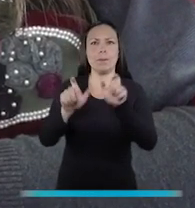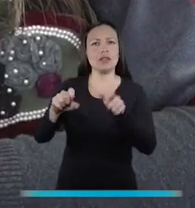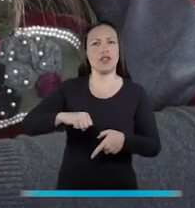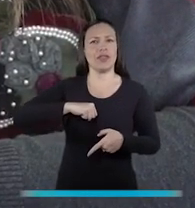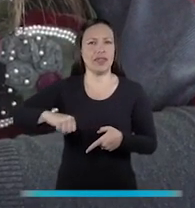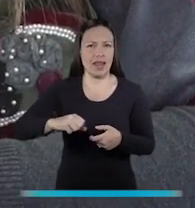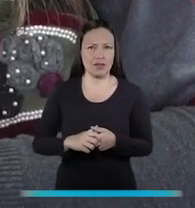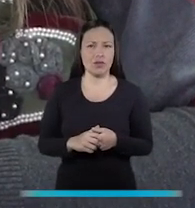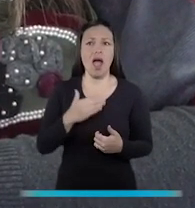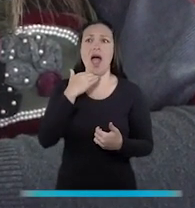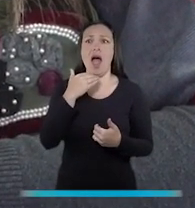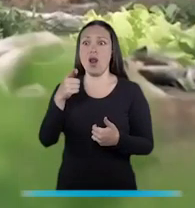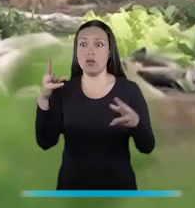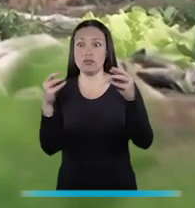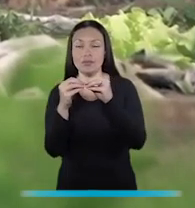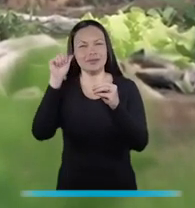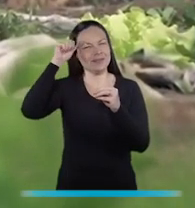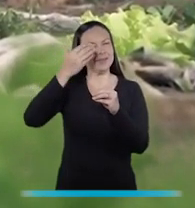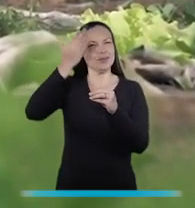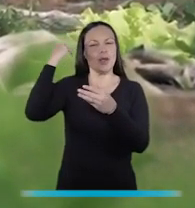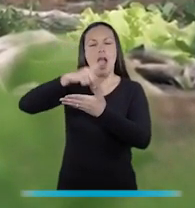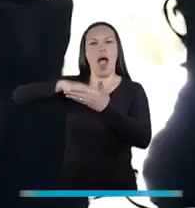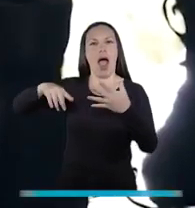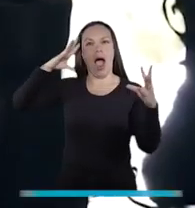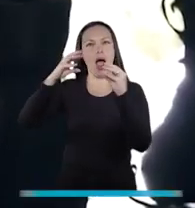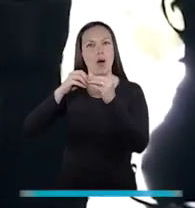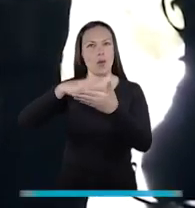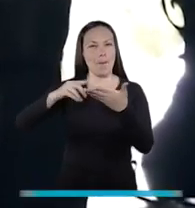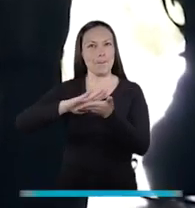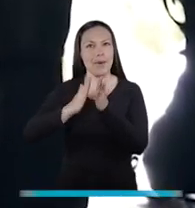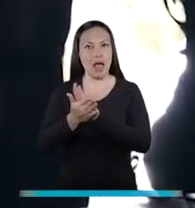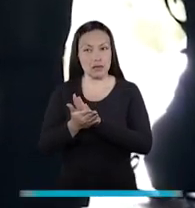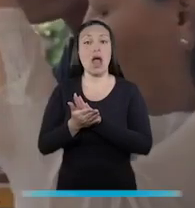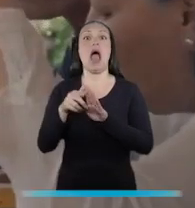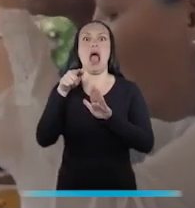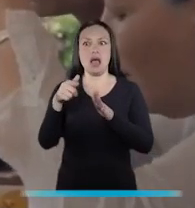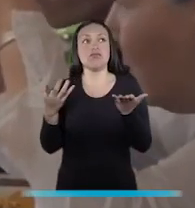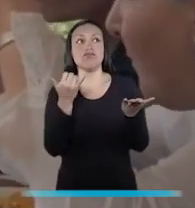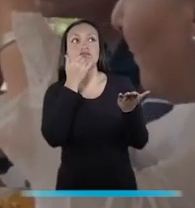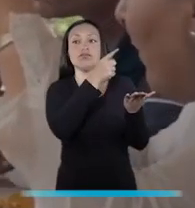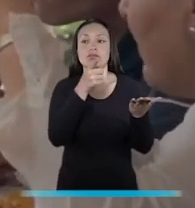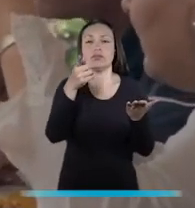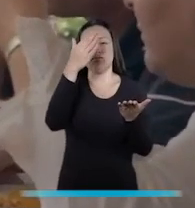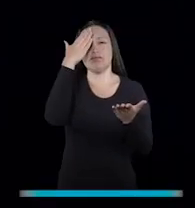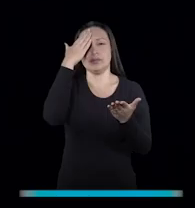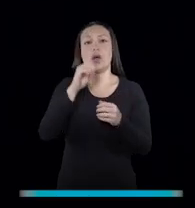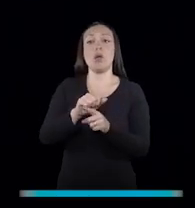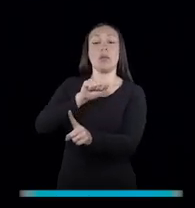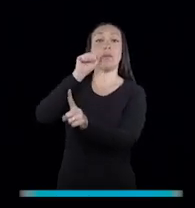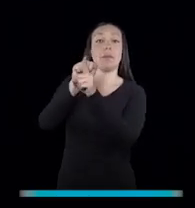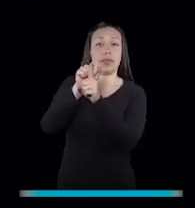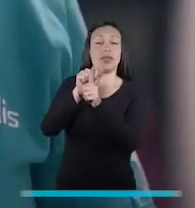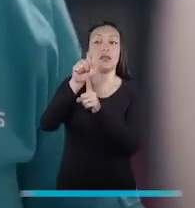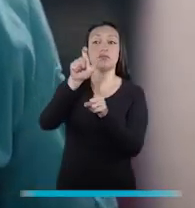protegiendo cada derecho de cada persona, de garantizar el cumplimiento del acuerdo de paz en cada lugar del territorio de Colombia. Porque